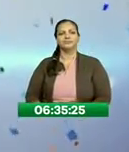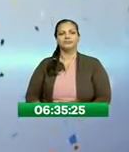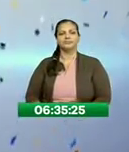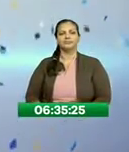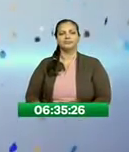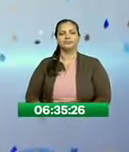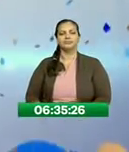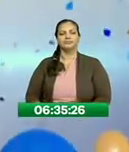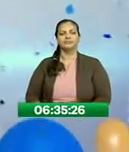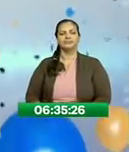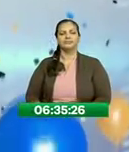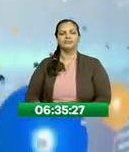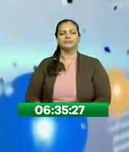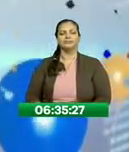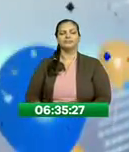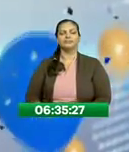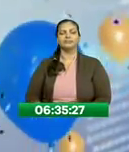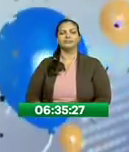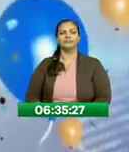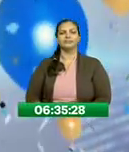Eso ya lo sabe, mi.